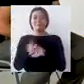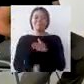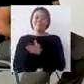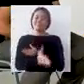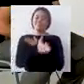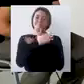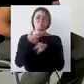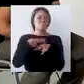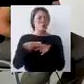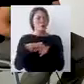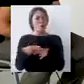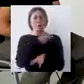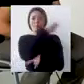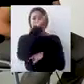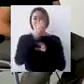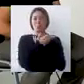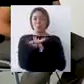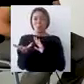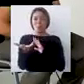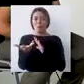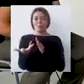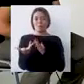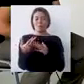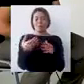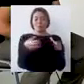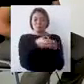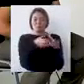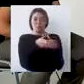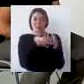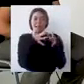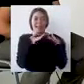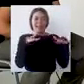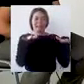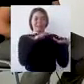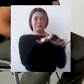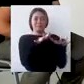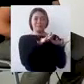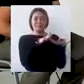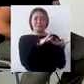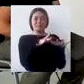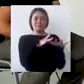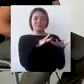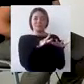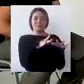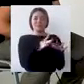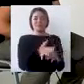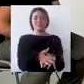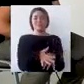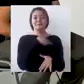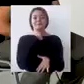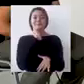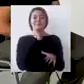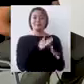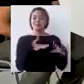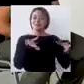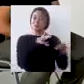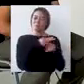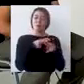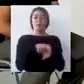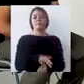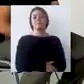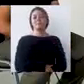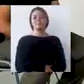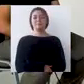pronto la Biblioteca Pública va a tener su rincón del cómic y, por supuesto, su espacio para el juego de rol. Estamos esperando